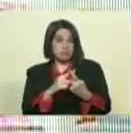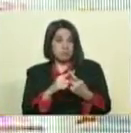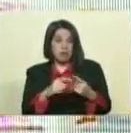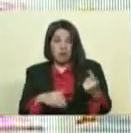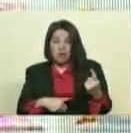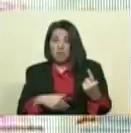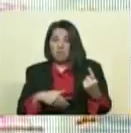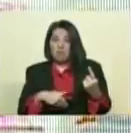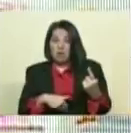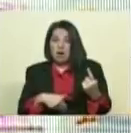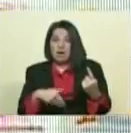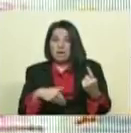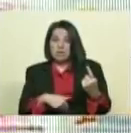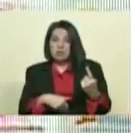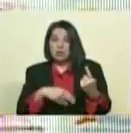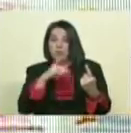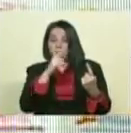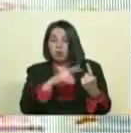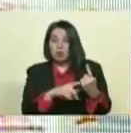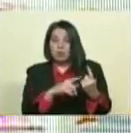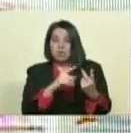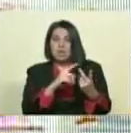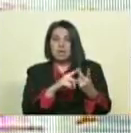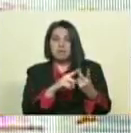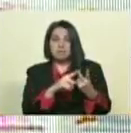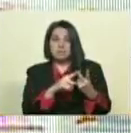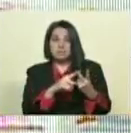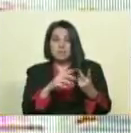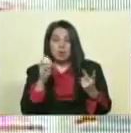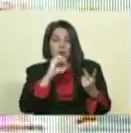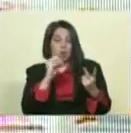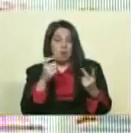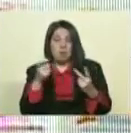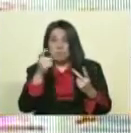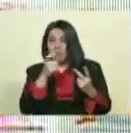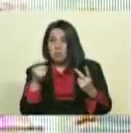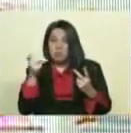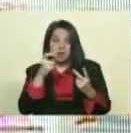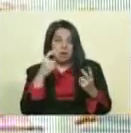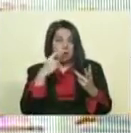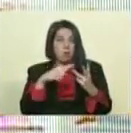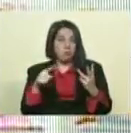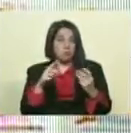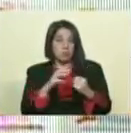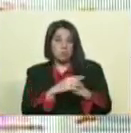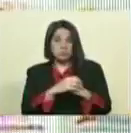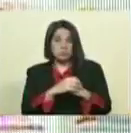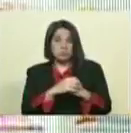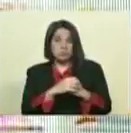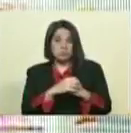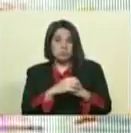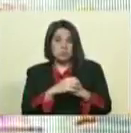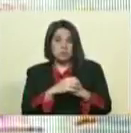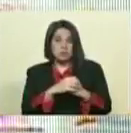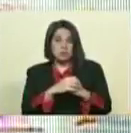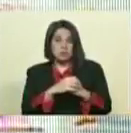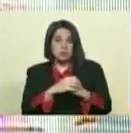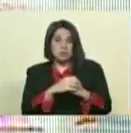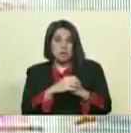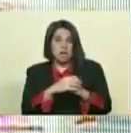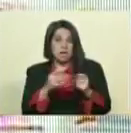esforzándose como hacemos todos nosotros todos los días, o se lo va a buscar por otra vía? Busquemos, esto es un tema complejo, por eso